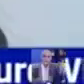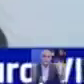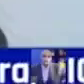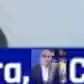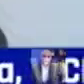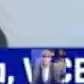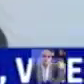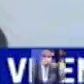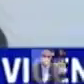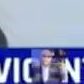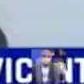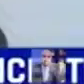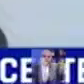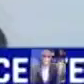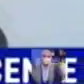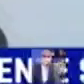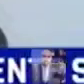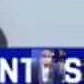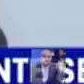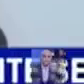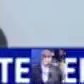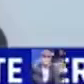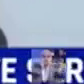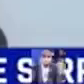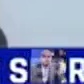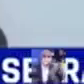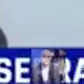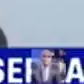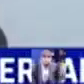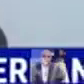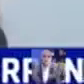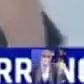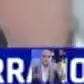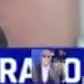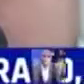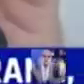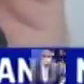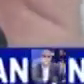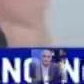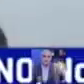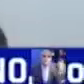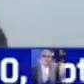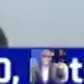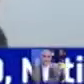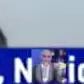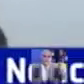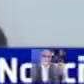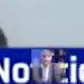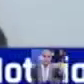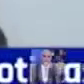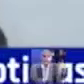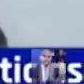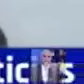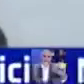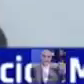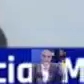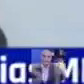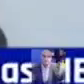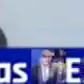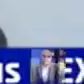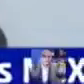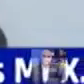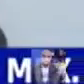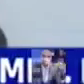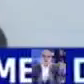la familia de Margarita Zavala, que fue dar esta suerte de